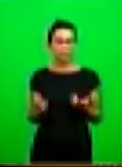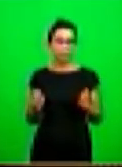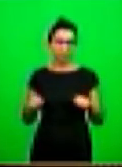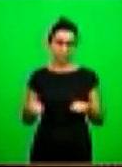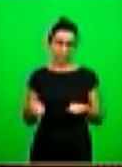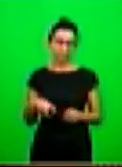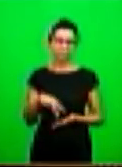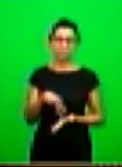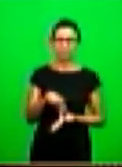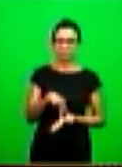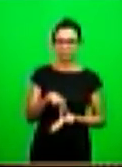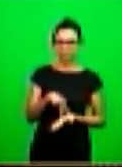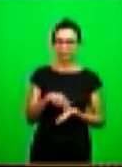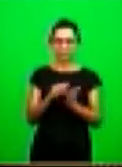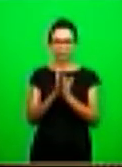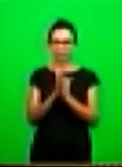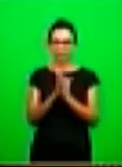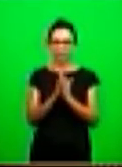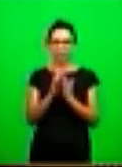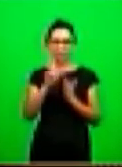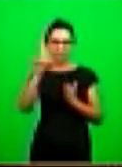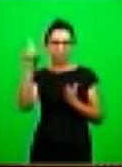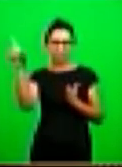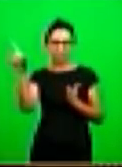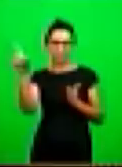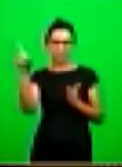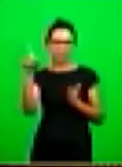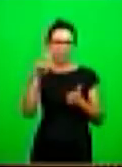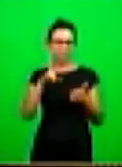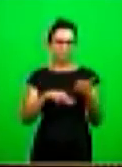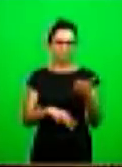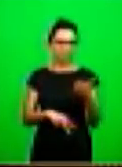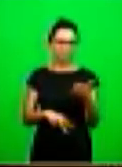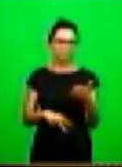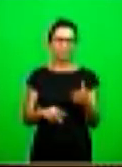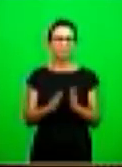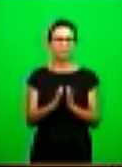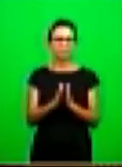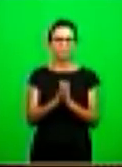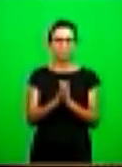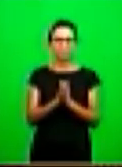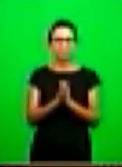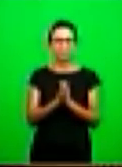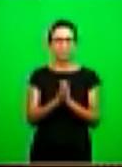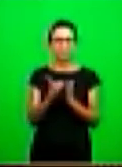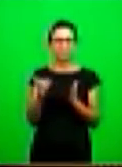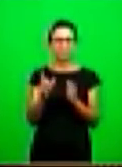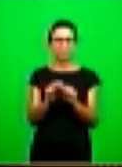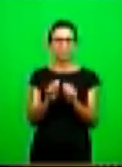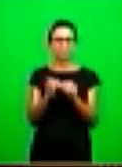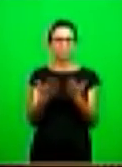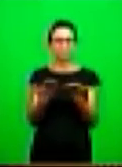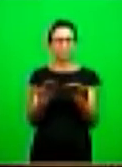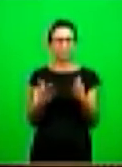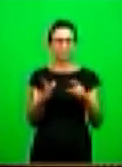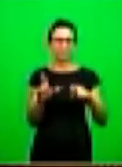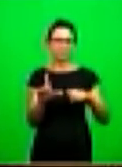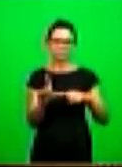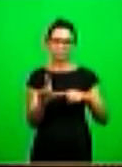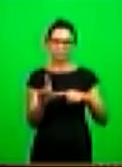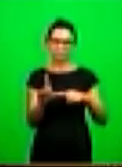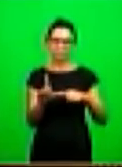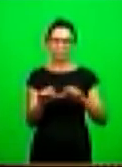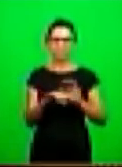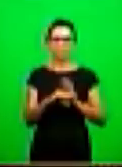aquellos que pudieran estar de pie en reverencia a la lectura de la palabra de Dios. Vamos a abrir nuestras Biblias en el Evangelio de